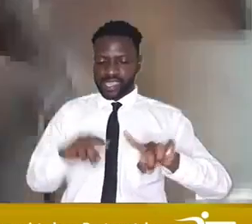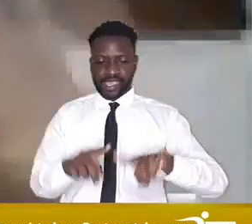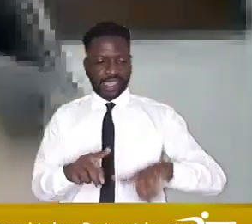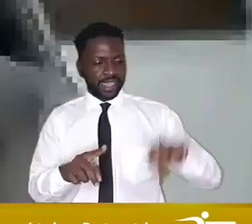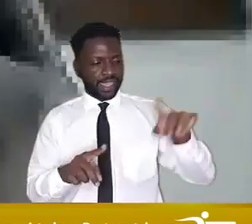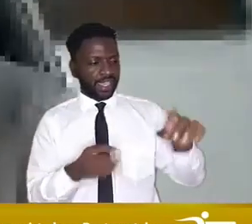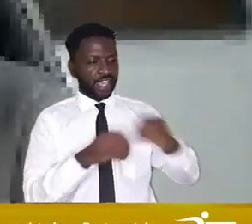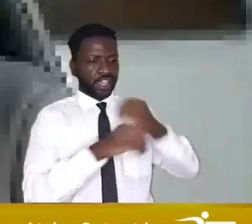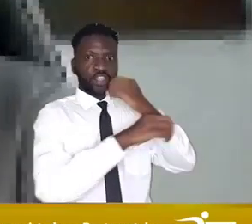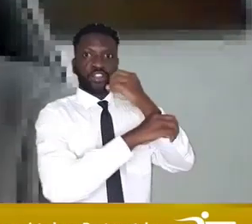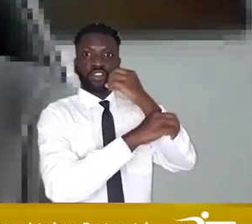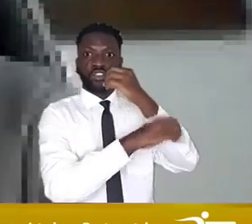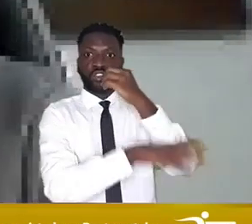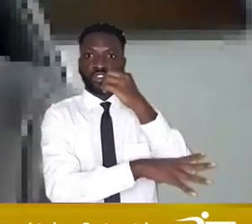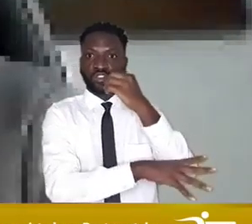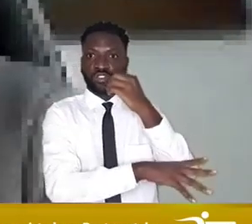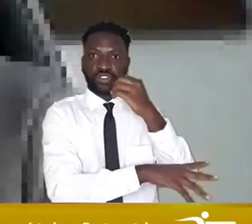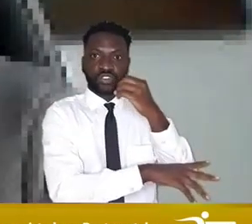la teoría,